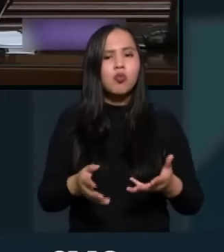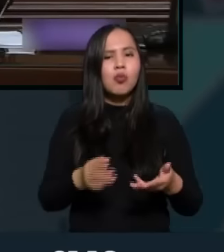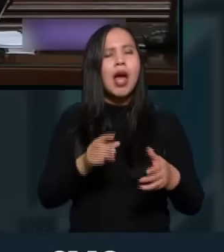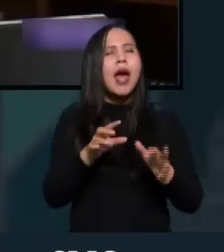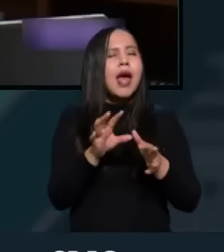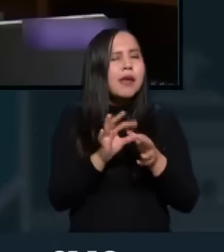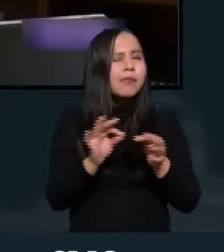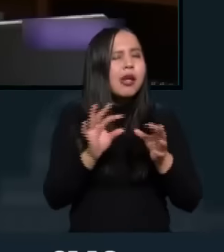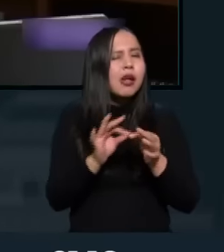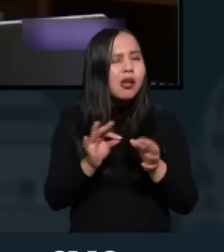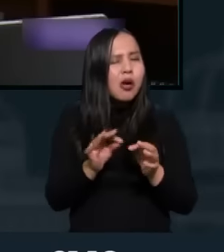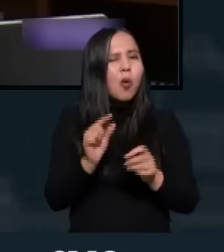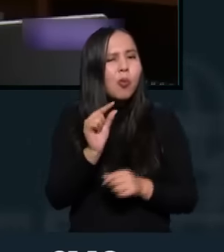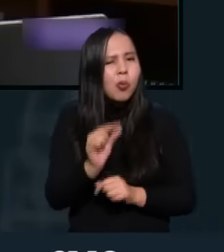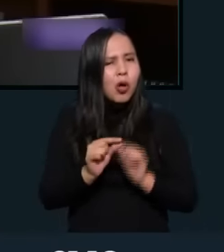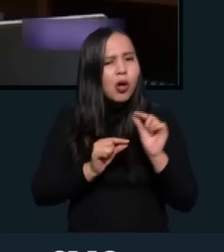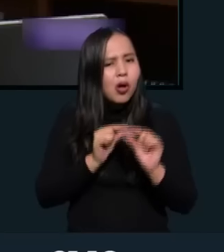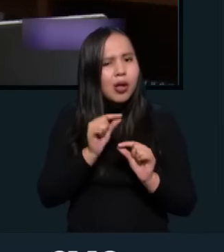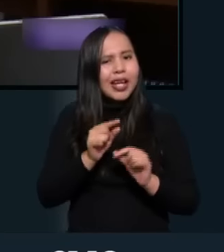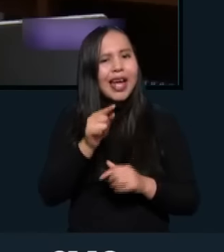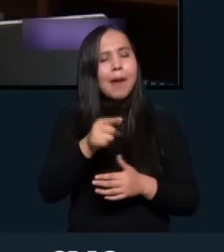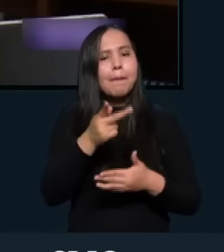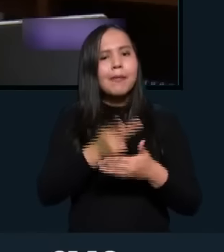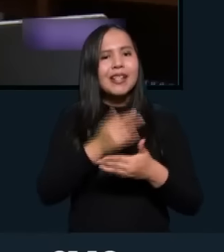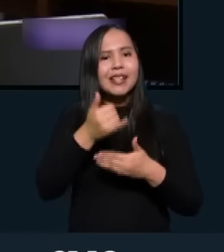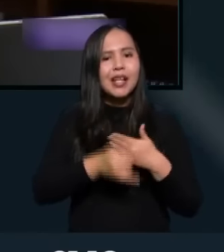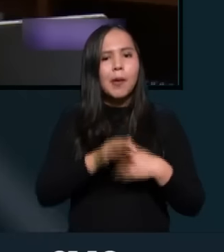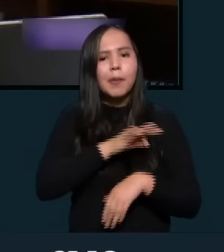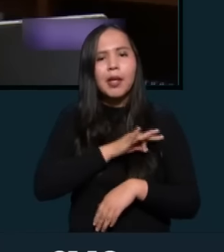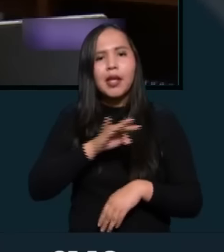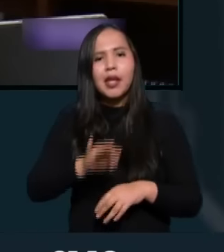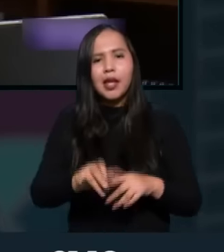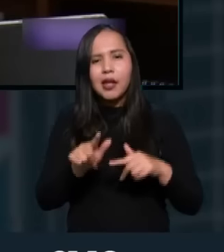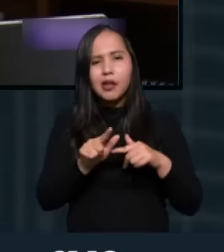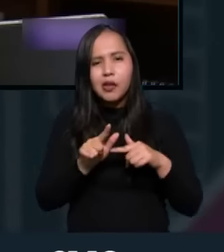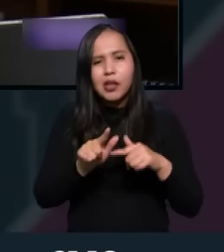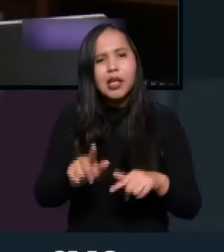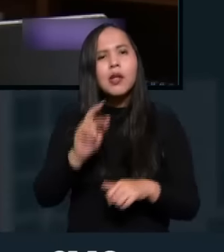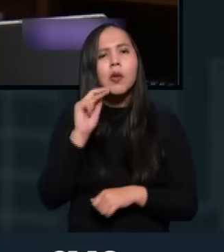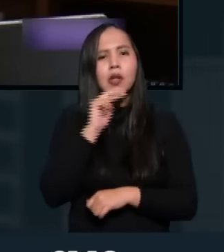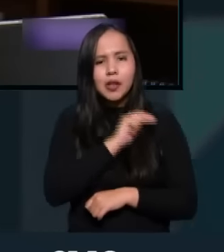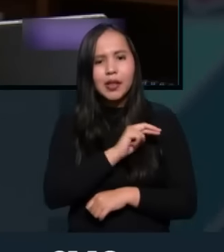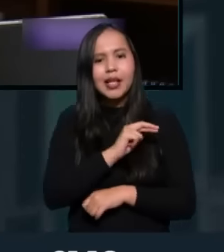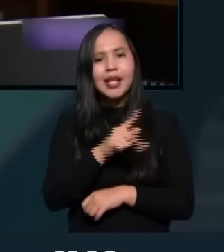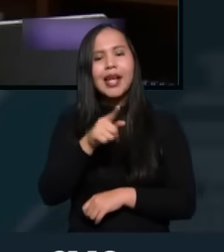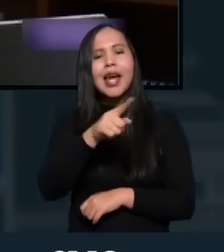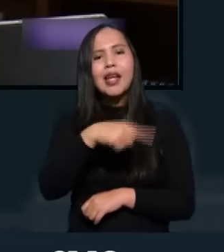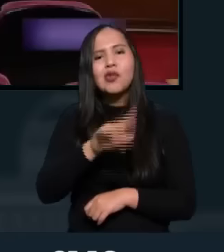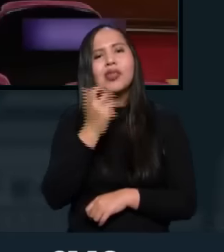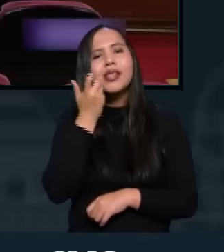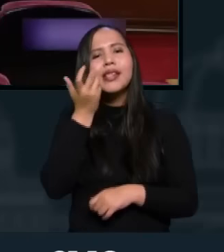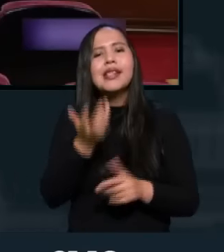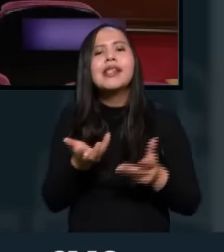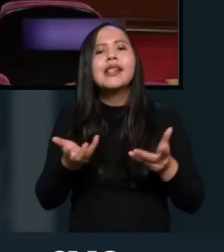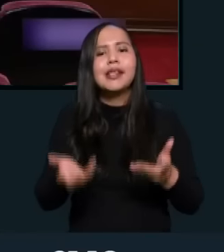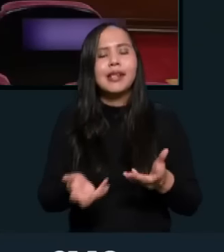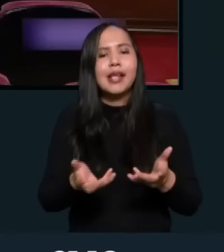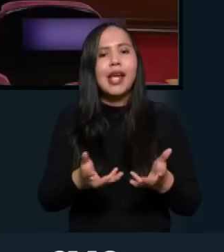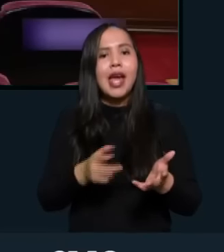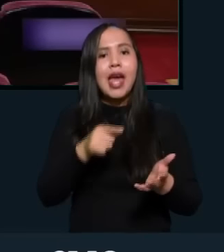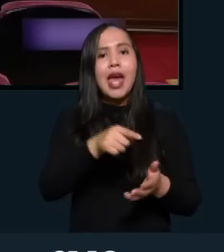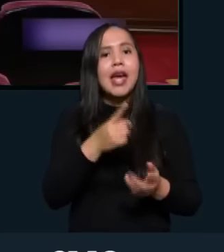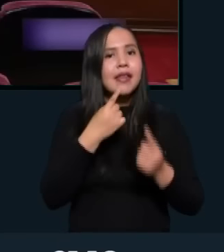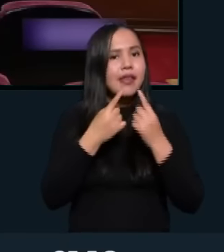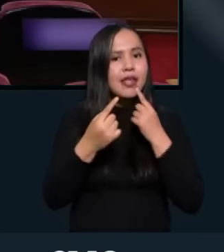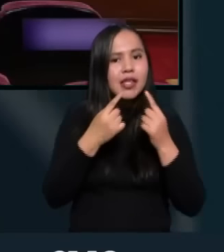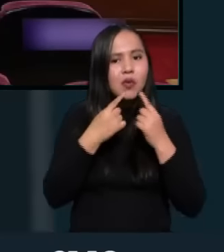delgaditas, el proyecto fuera avanzando de manera rápida y querían que la improcedencia no se